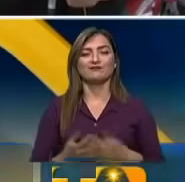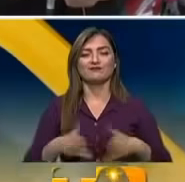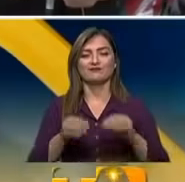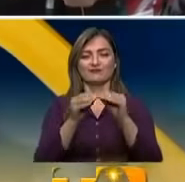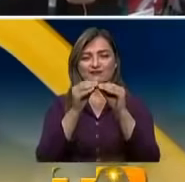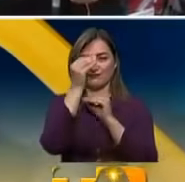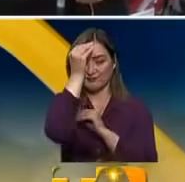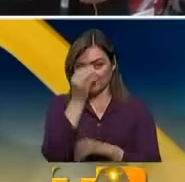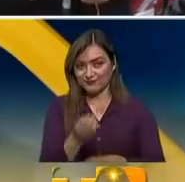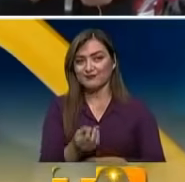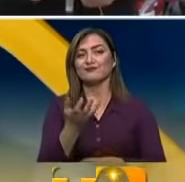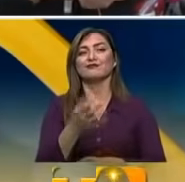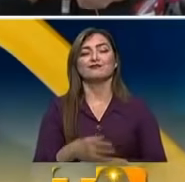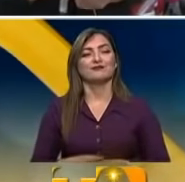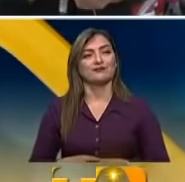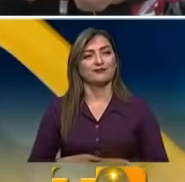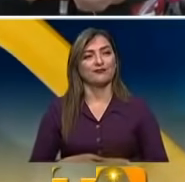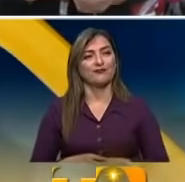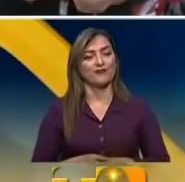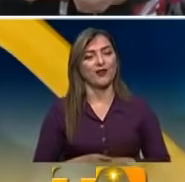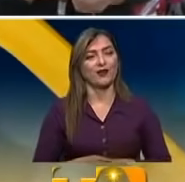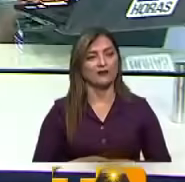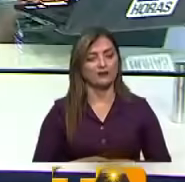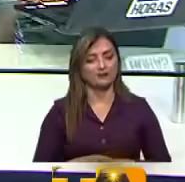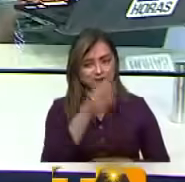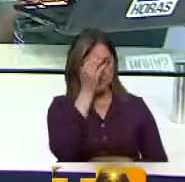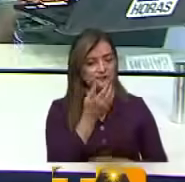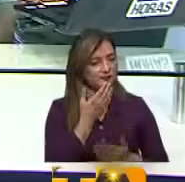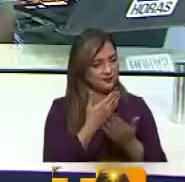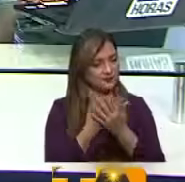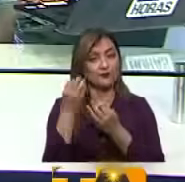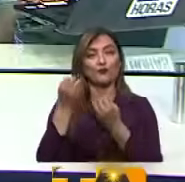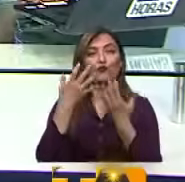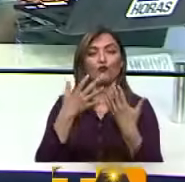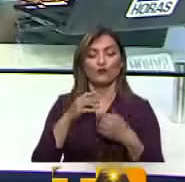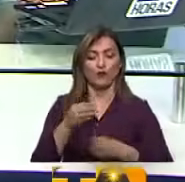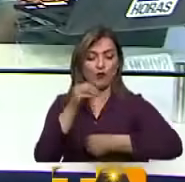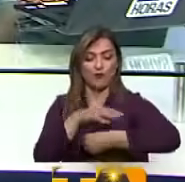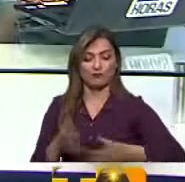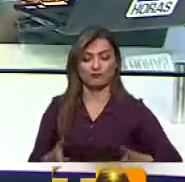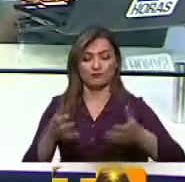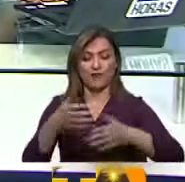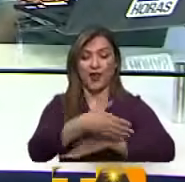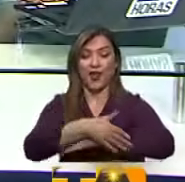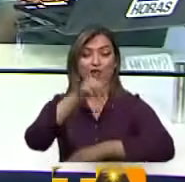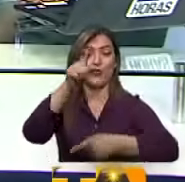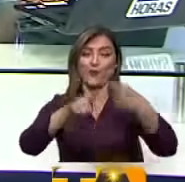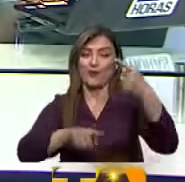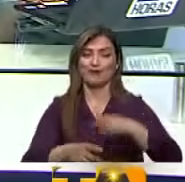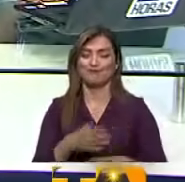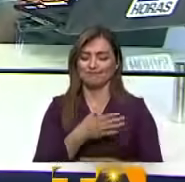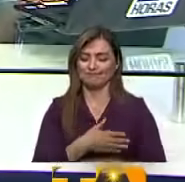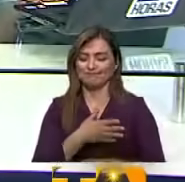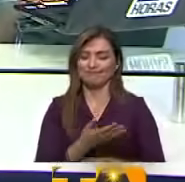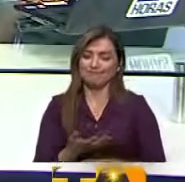días. Buenos días, Fer. Muchísimas gracias por la información. Lo tiene ahí, no puede quemar, soñó viejo en la calle. Por